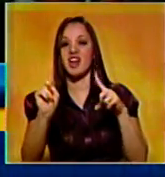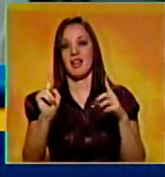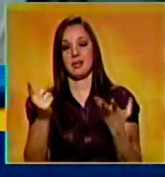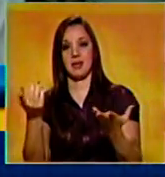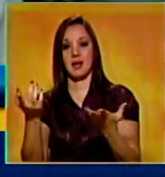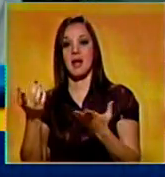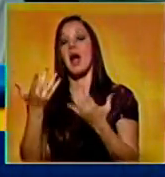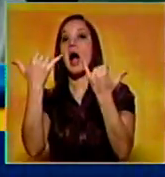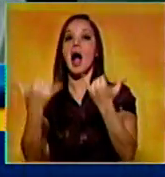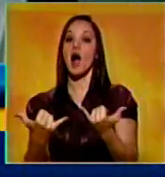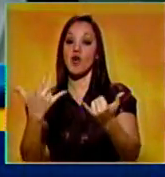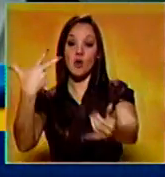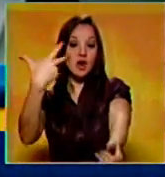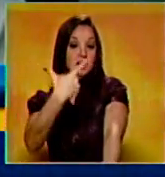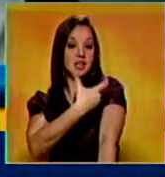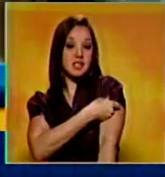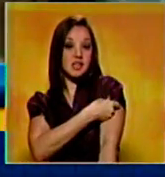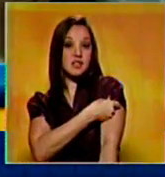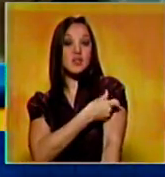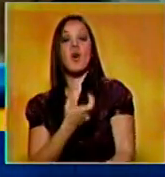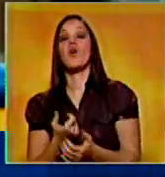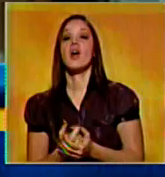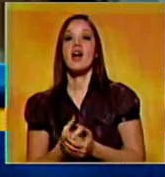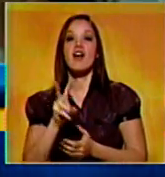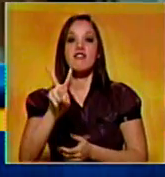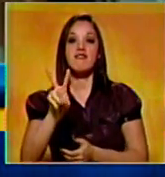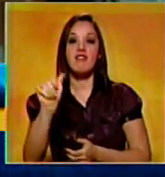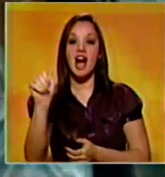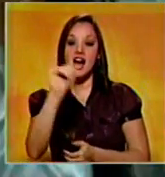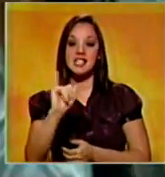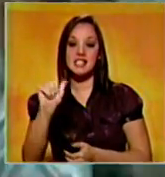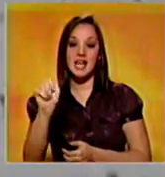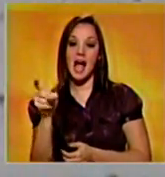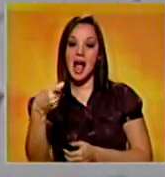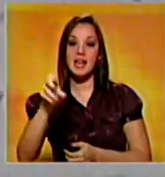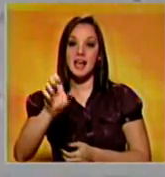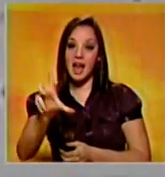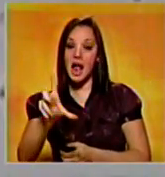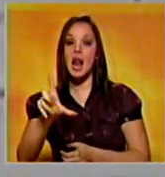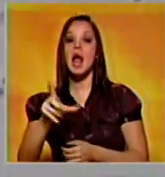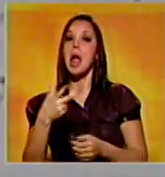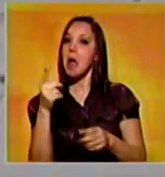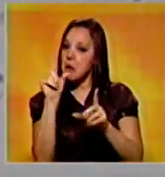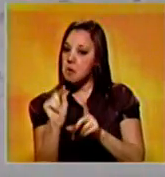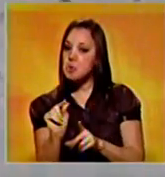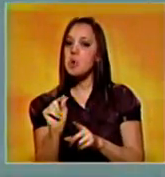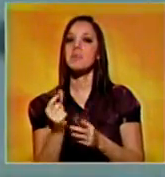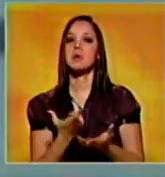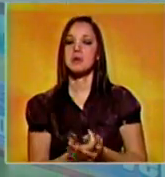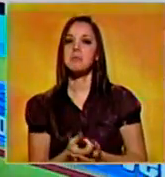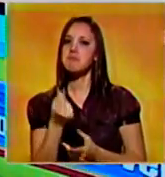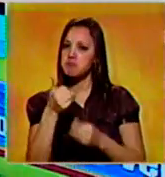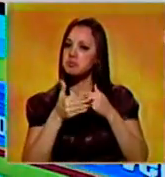Se trata de una inyección llamada Vasagel y será económica, reversible y de larga duración.